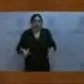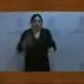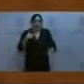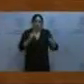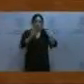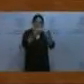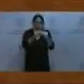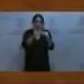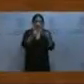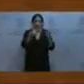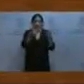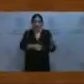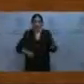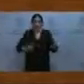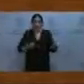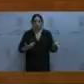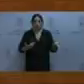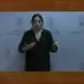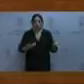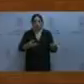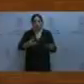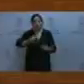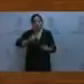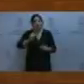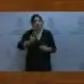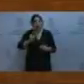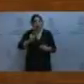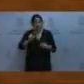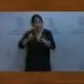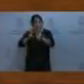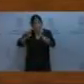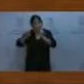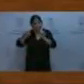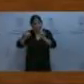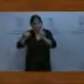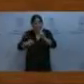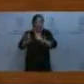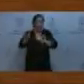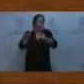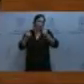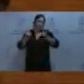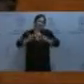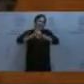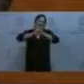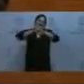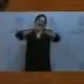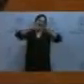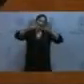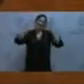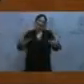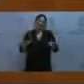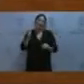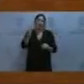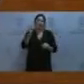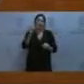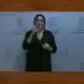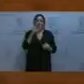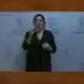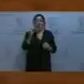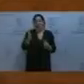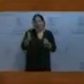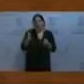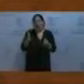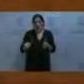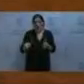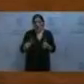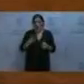en algunas cosas. Mire, ser gerente de SOCEPSA para algunos ha sido claramente rentable, señora consejera. Mire, primero, se tiene un